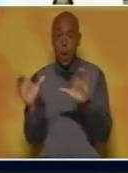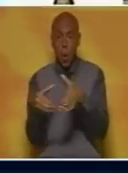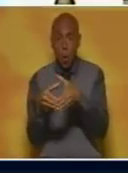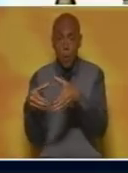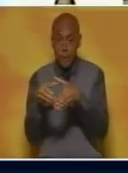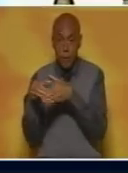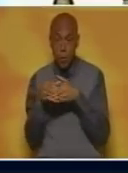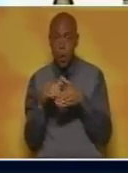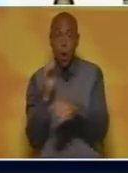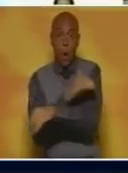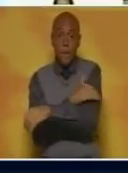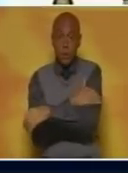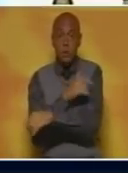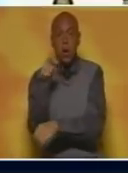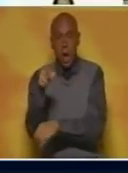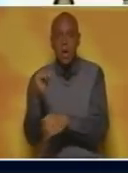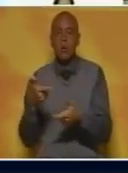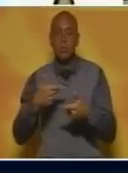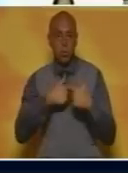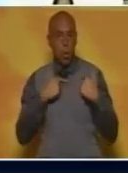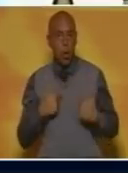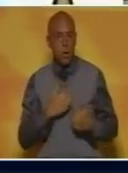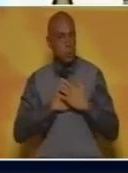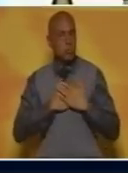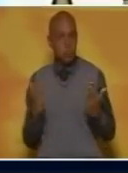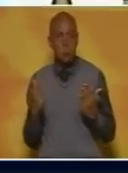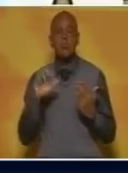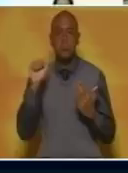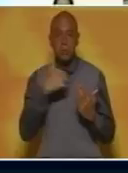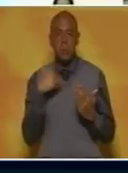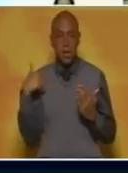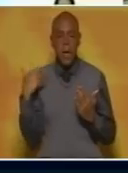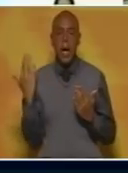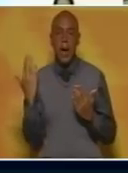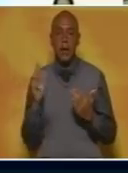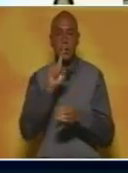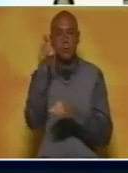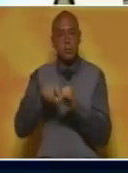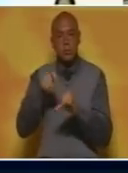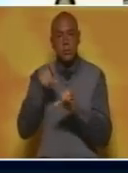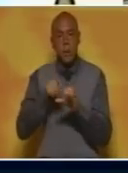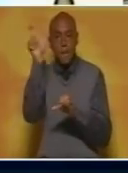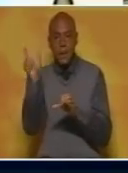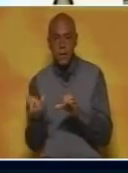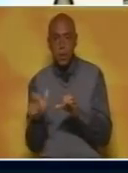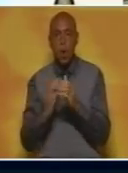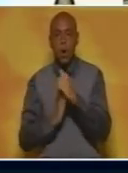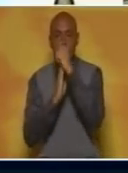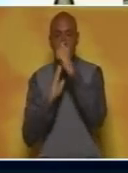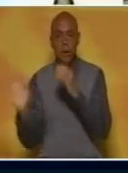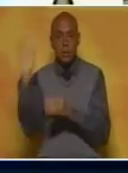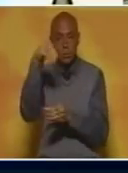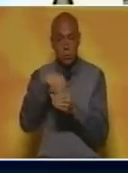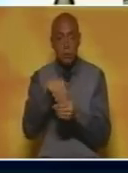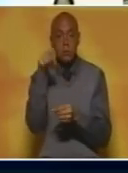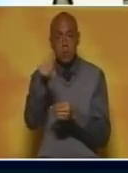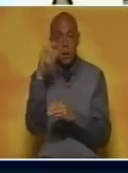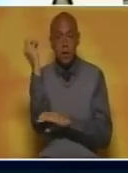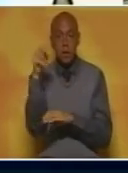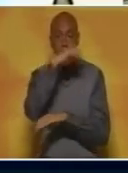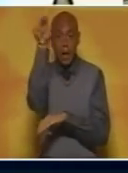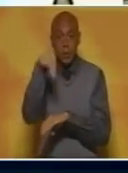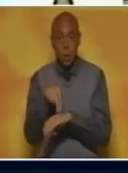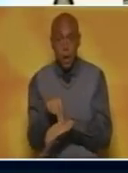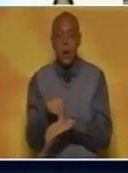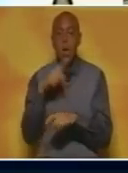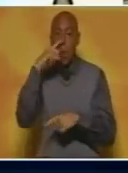oposición de su disposición para participar e inscribir candidaturas en las elecciones del Parlamento Nacional